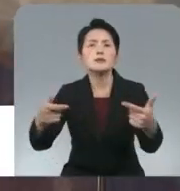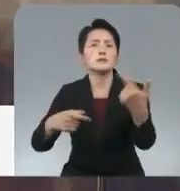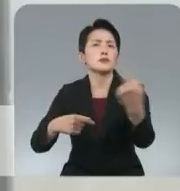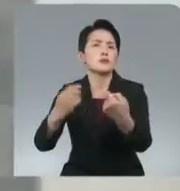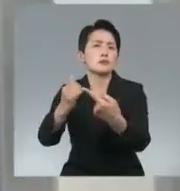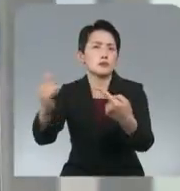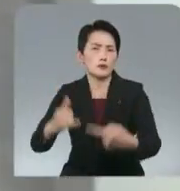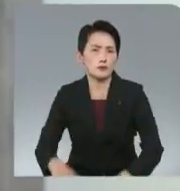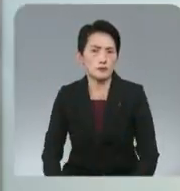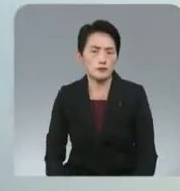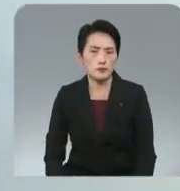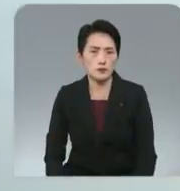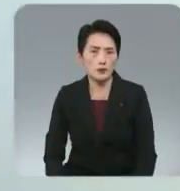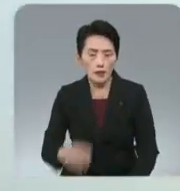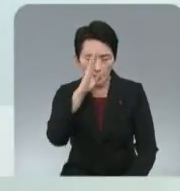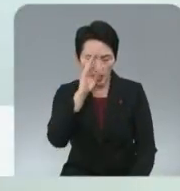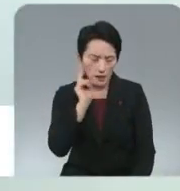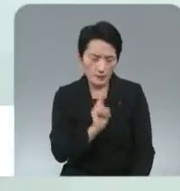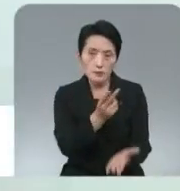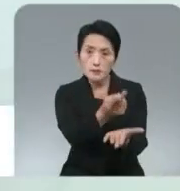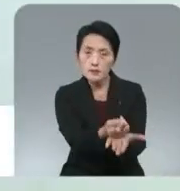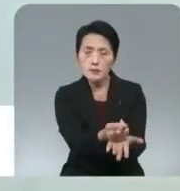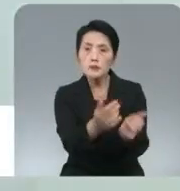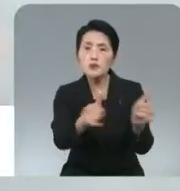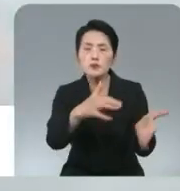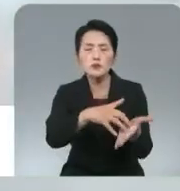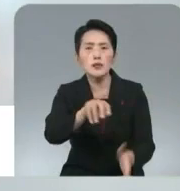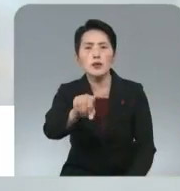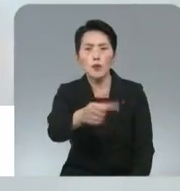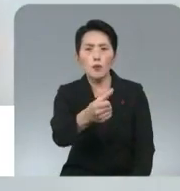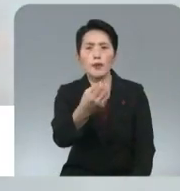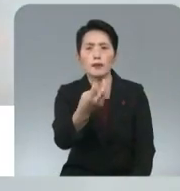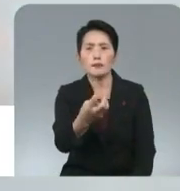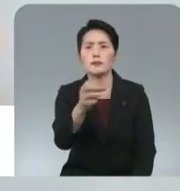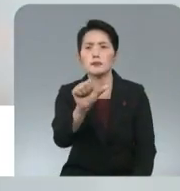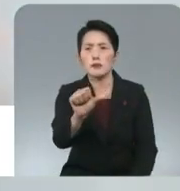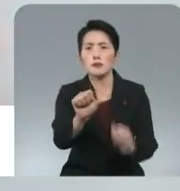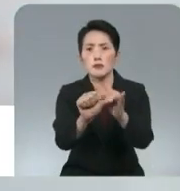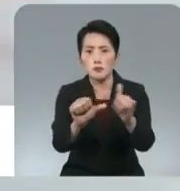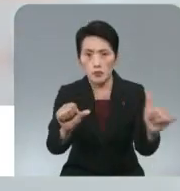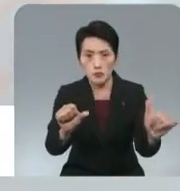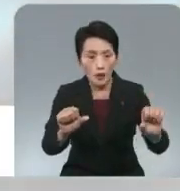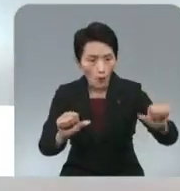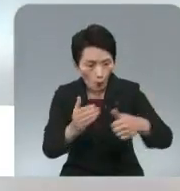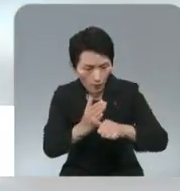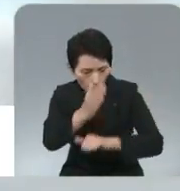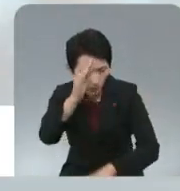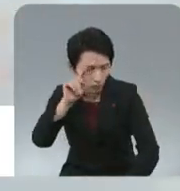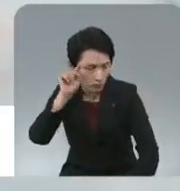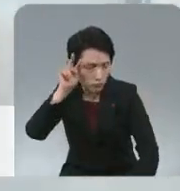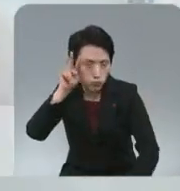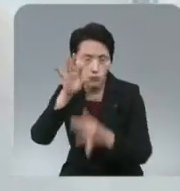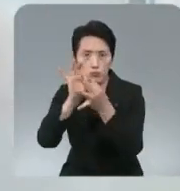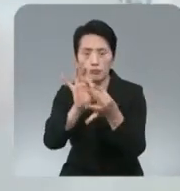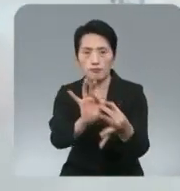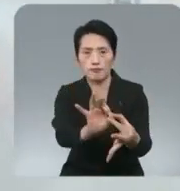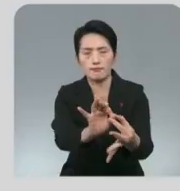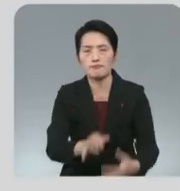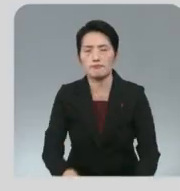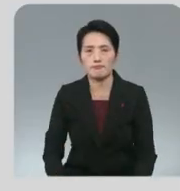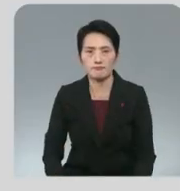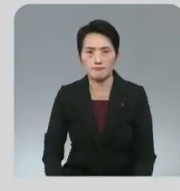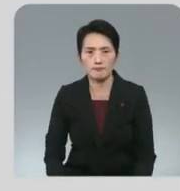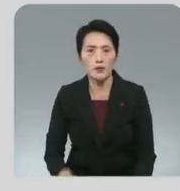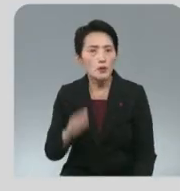que podrían ser los ciudadanos de edad avanzada internos en centros hospitalarios o aquellos con patologías previas en este